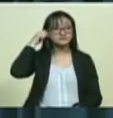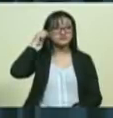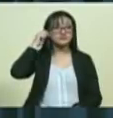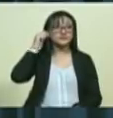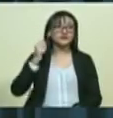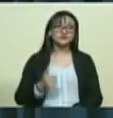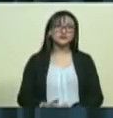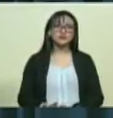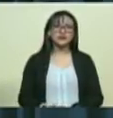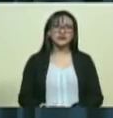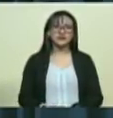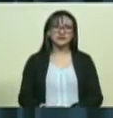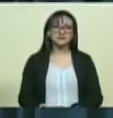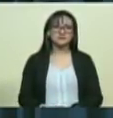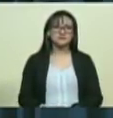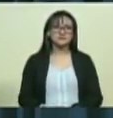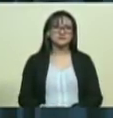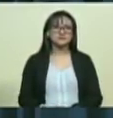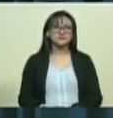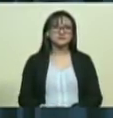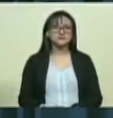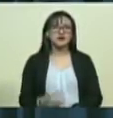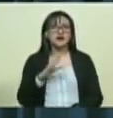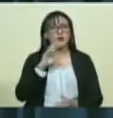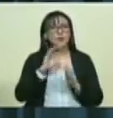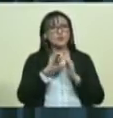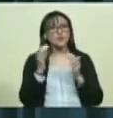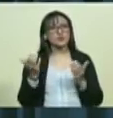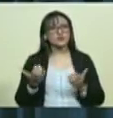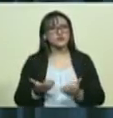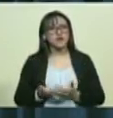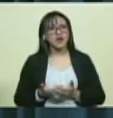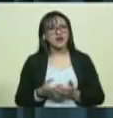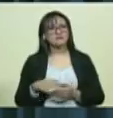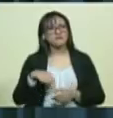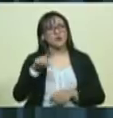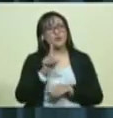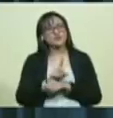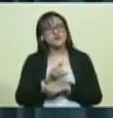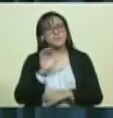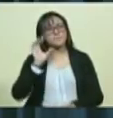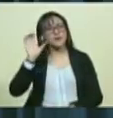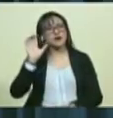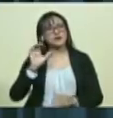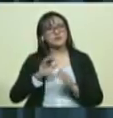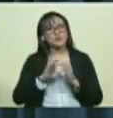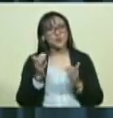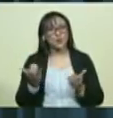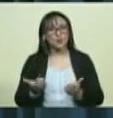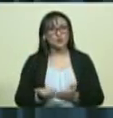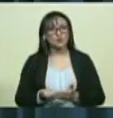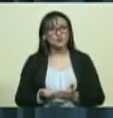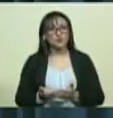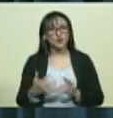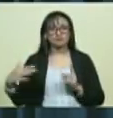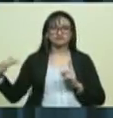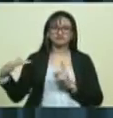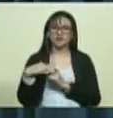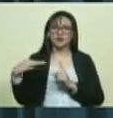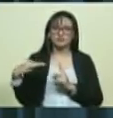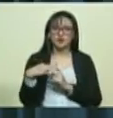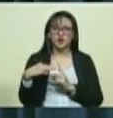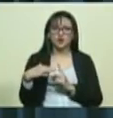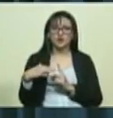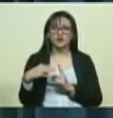que quizás también nos tentamos el récord mundial de ser la única nación del mundo entero que es agredida por convocar a